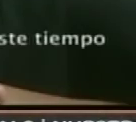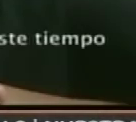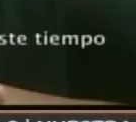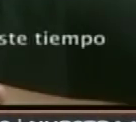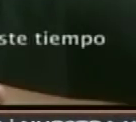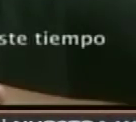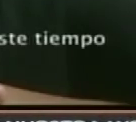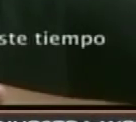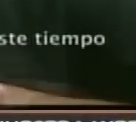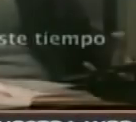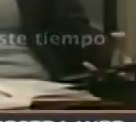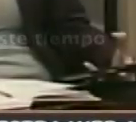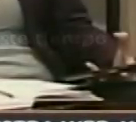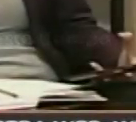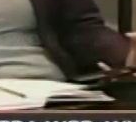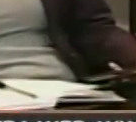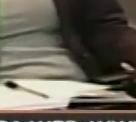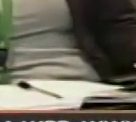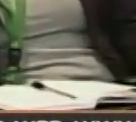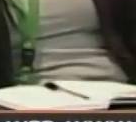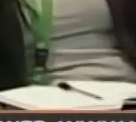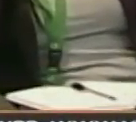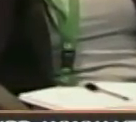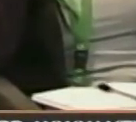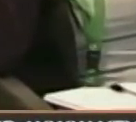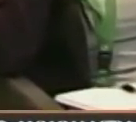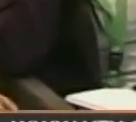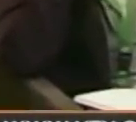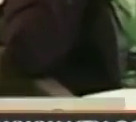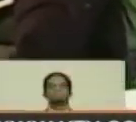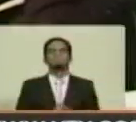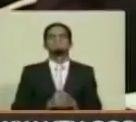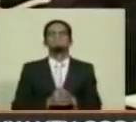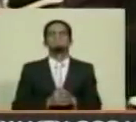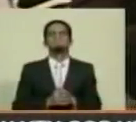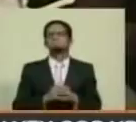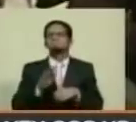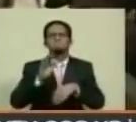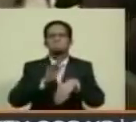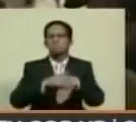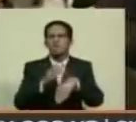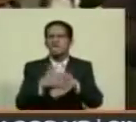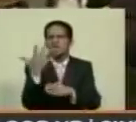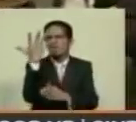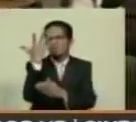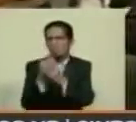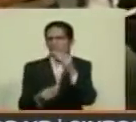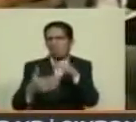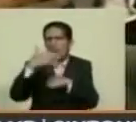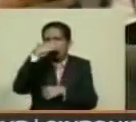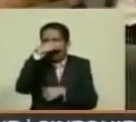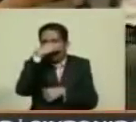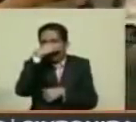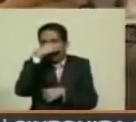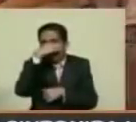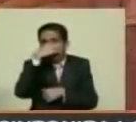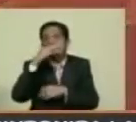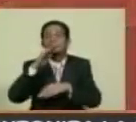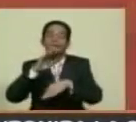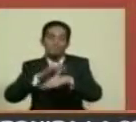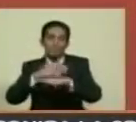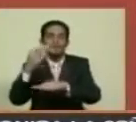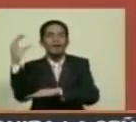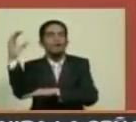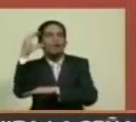en la clandestinidad. ¿Por qué está en la clandestinidad? La colombianización de la práctica política